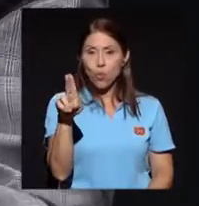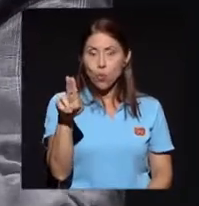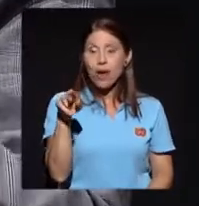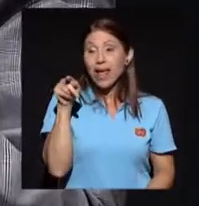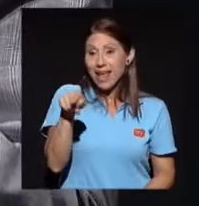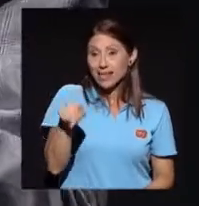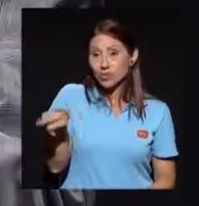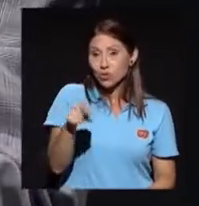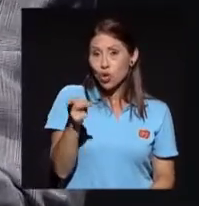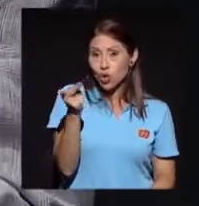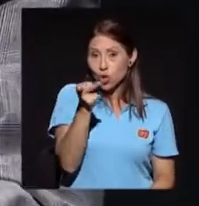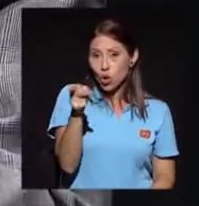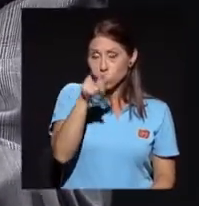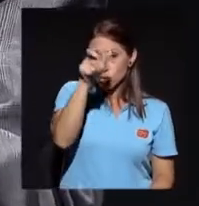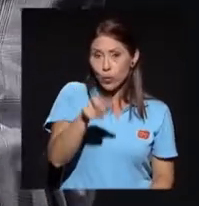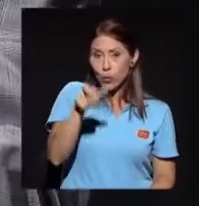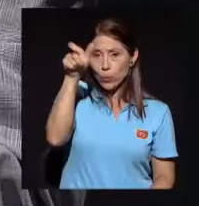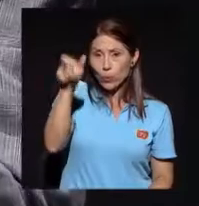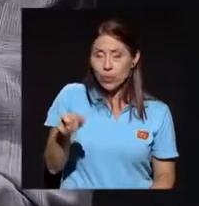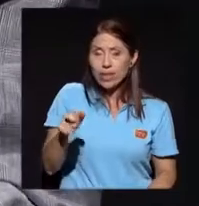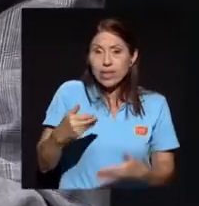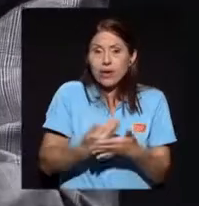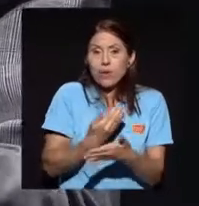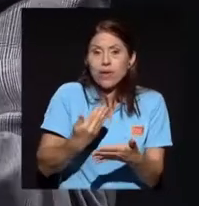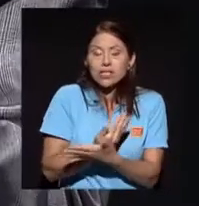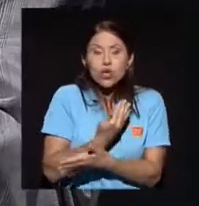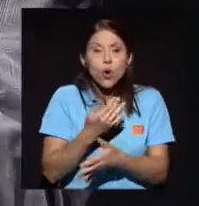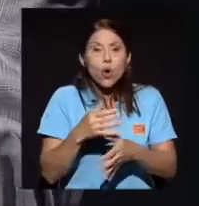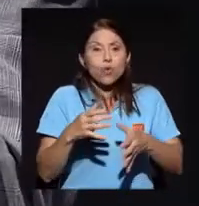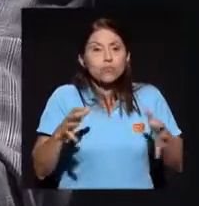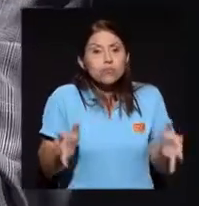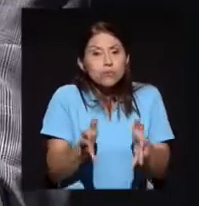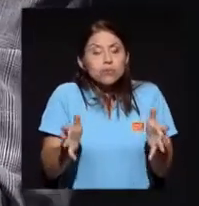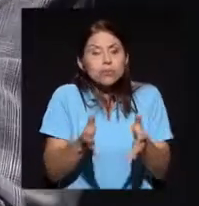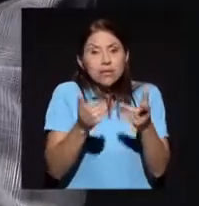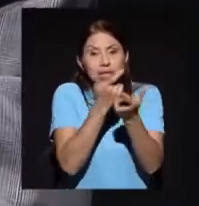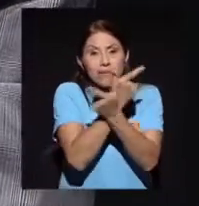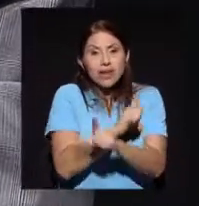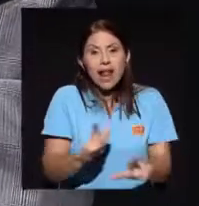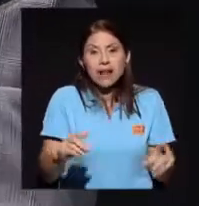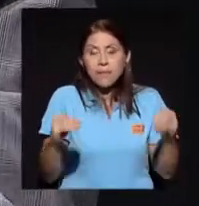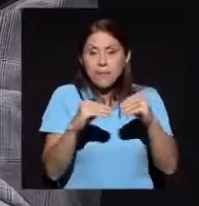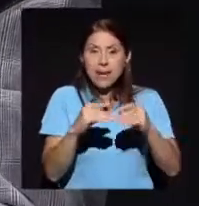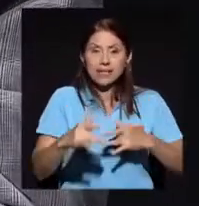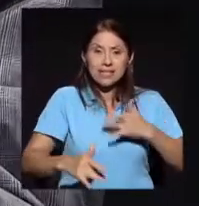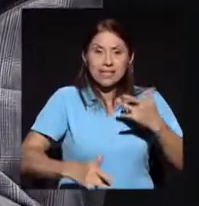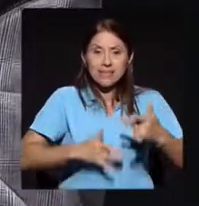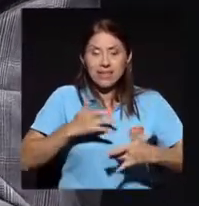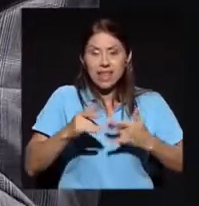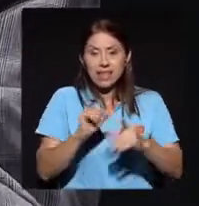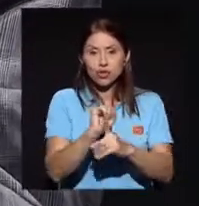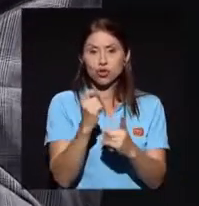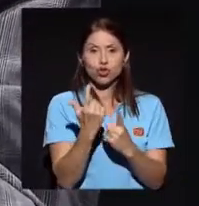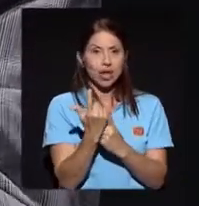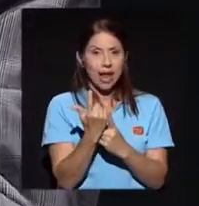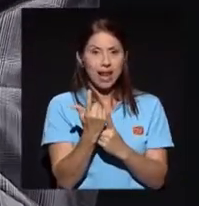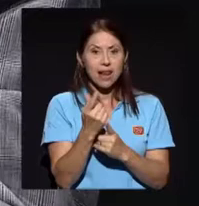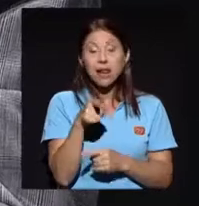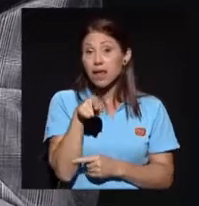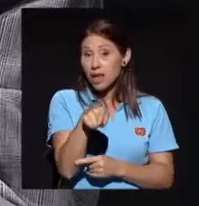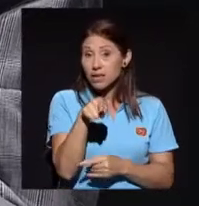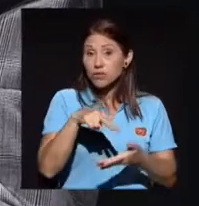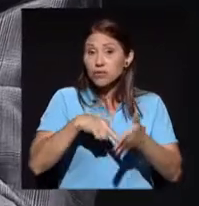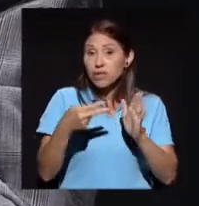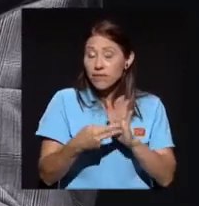de valores liberales de apertura además de gran sensibilidad social que pueden ser bastiones muy